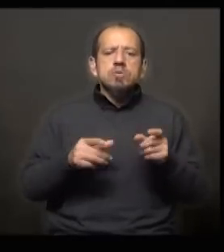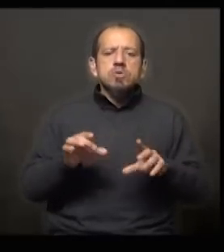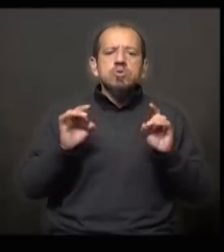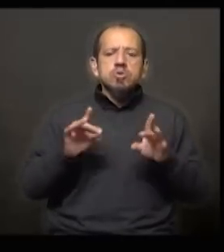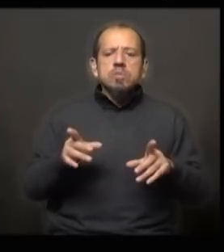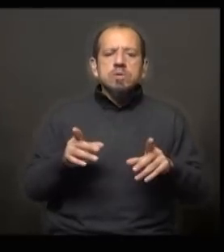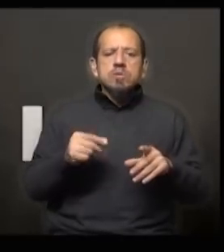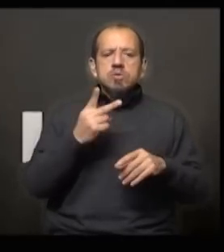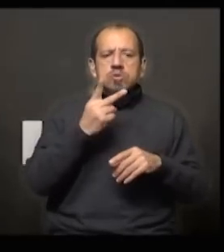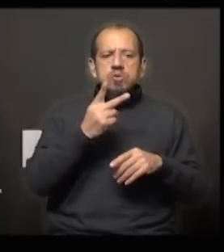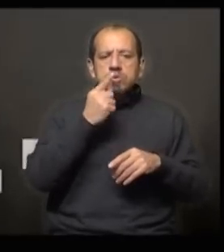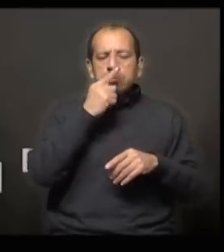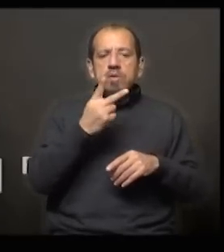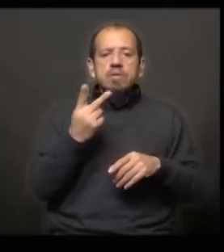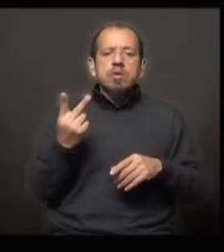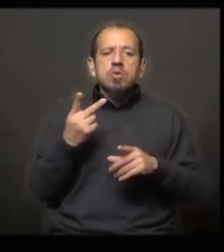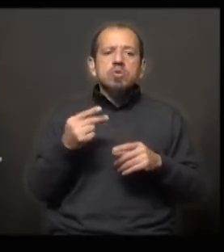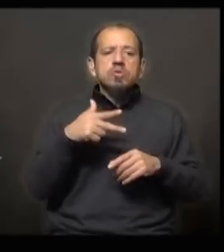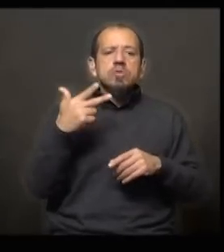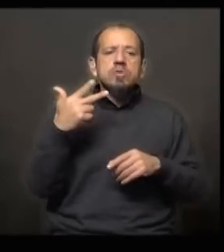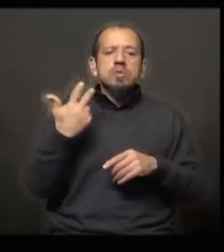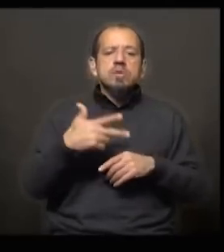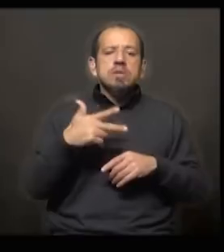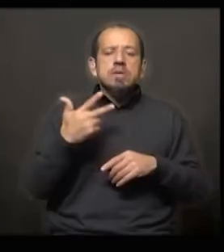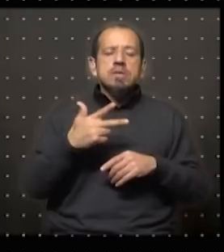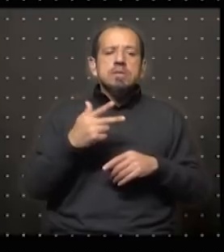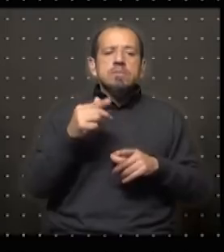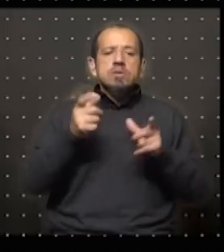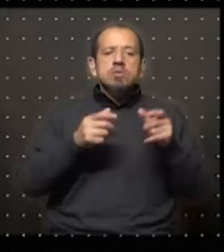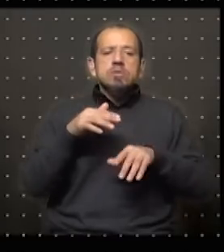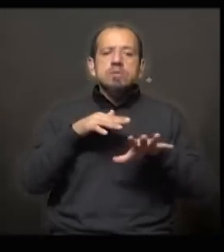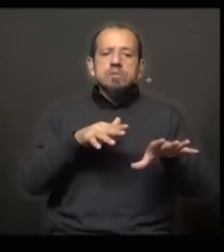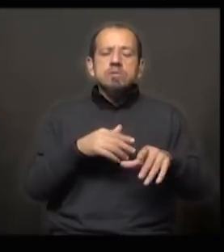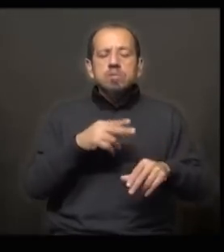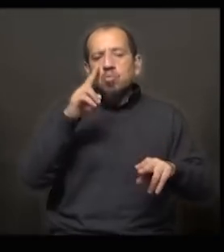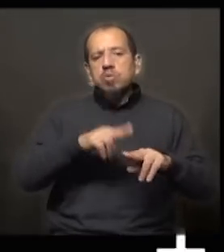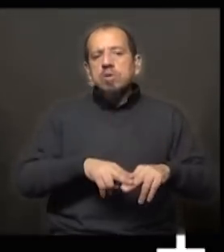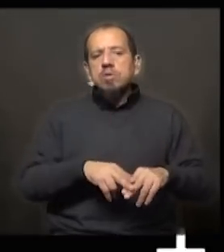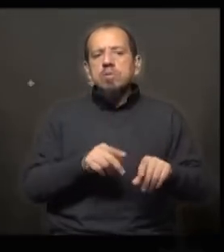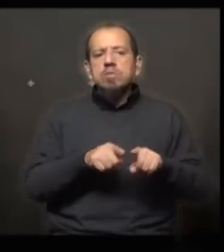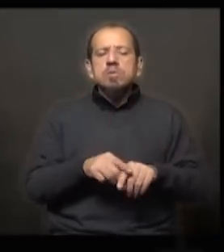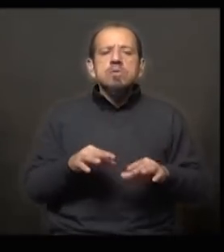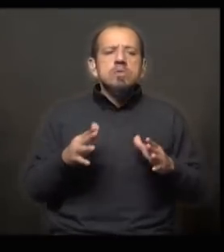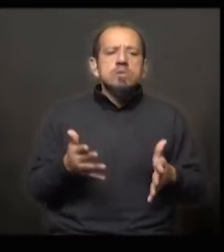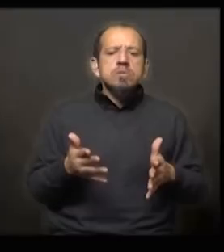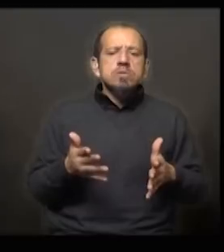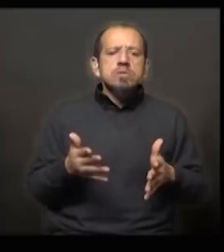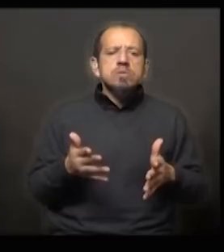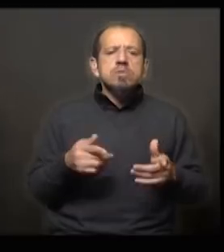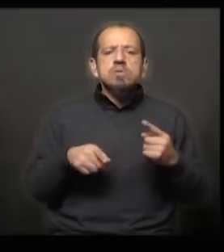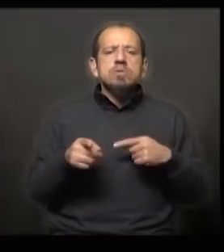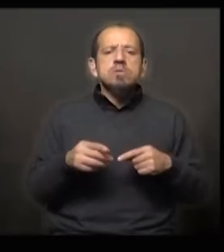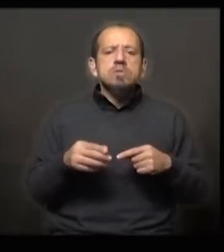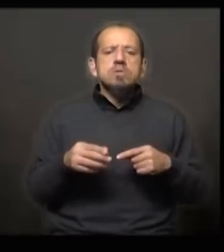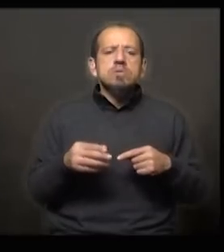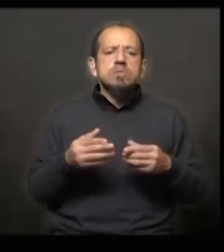durante el 2022 tres emigrantes fueron asesinados en situaciones similares qué es lo que pasó ese día y